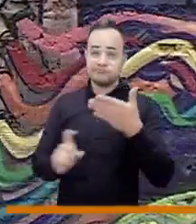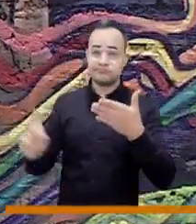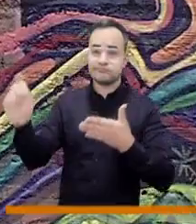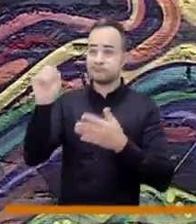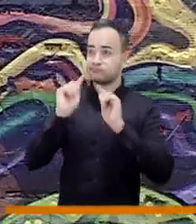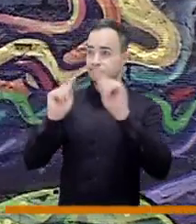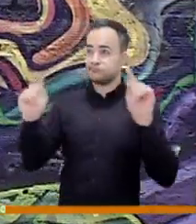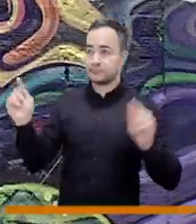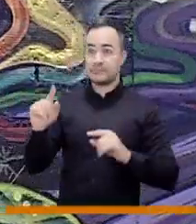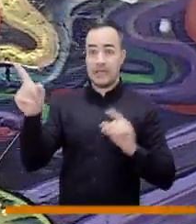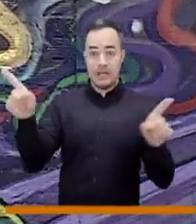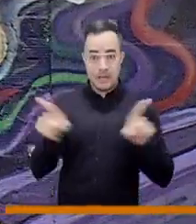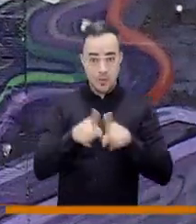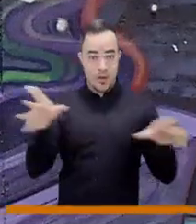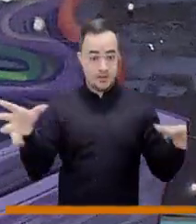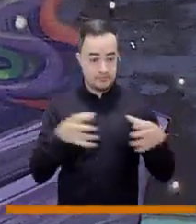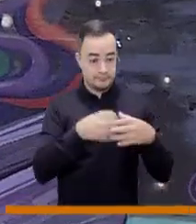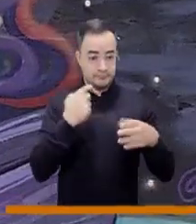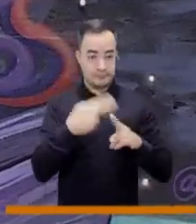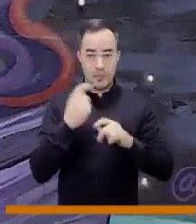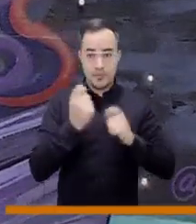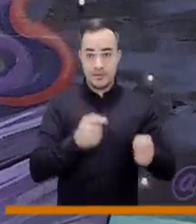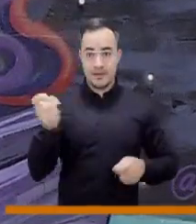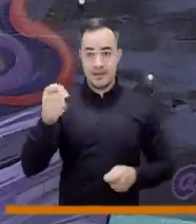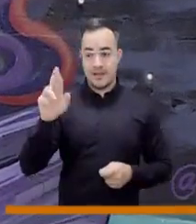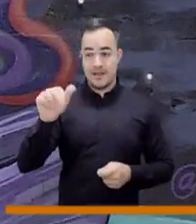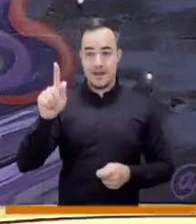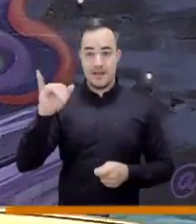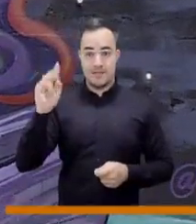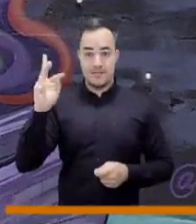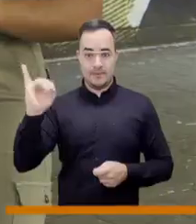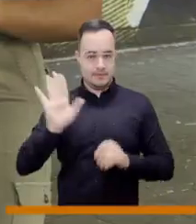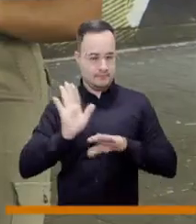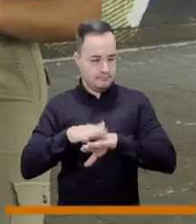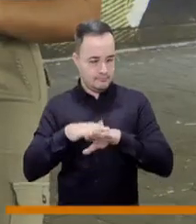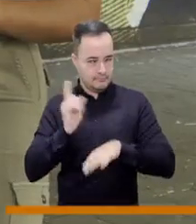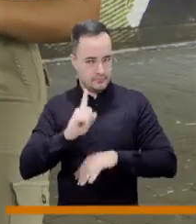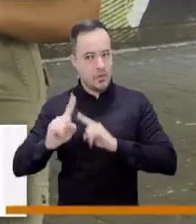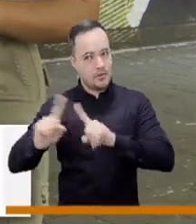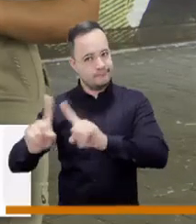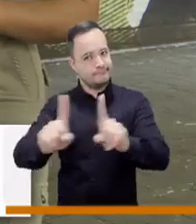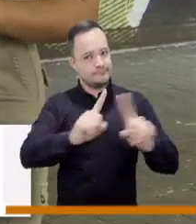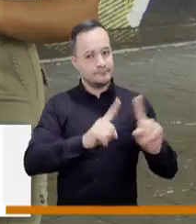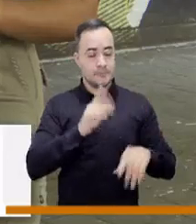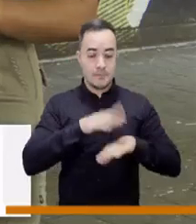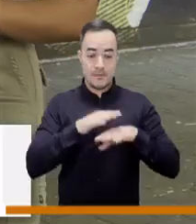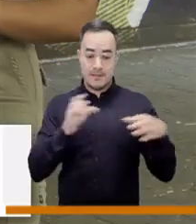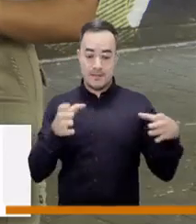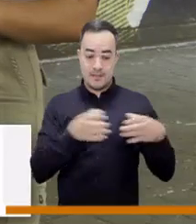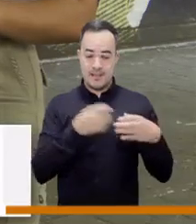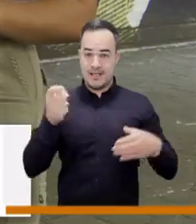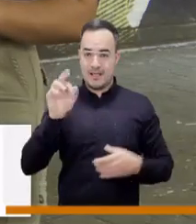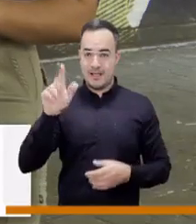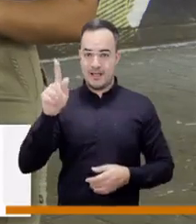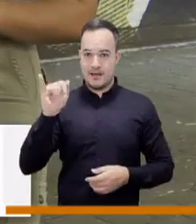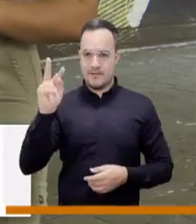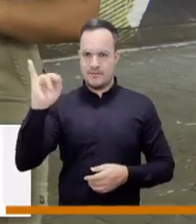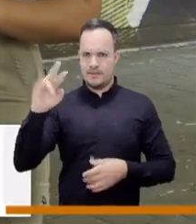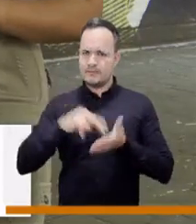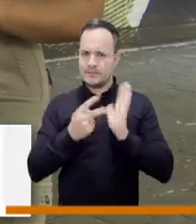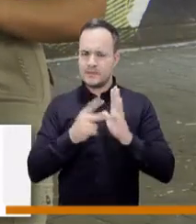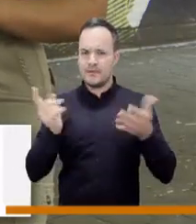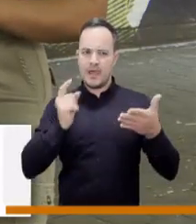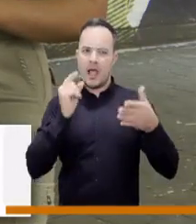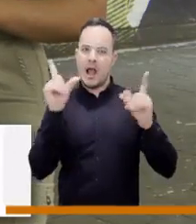pueden englobar dentro del mismo término, ¿cierto? El graffiti es una expresión que corresponde a la escritura y que tiene que ver específicamente